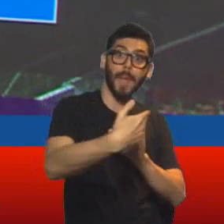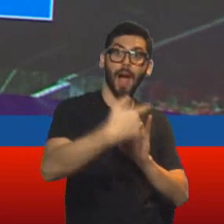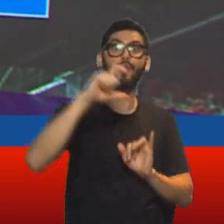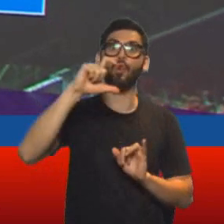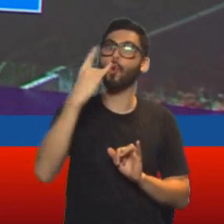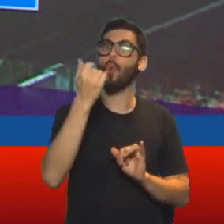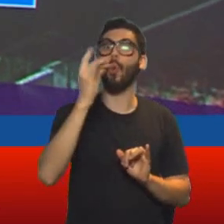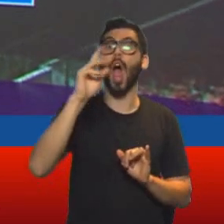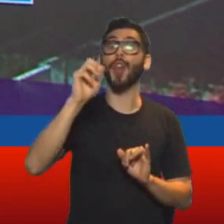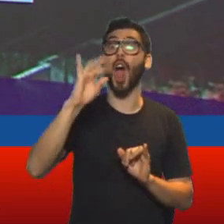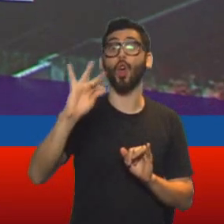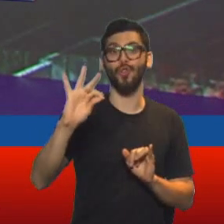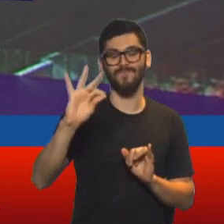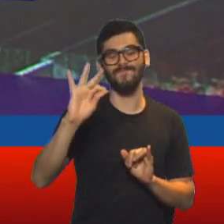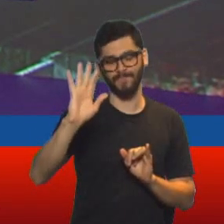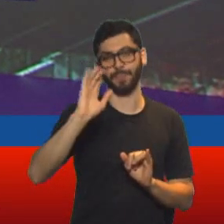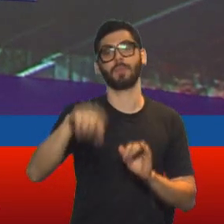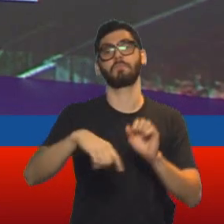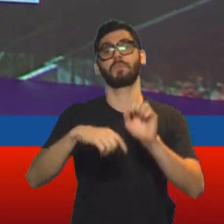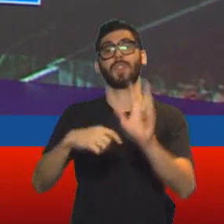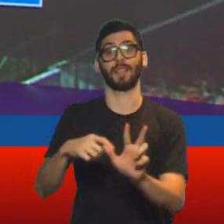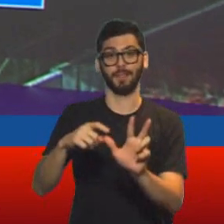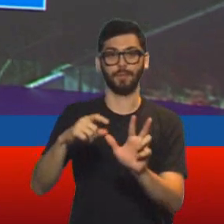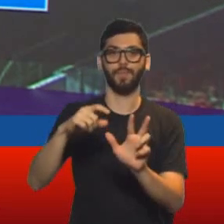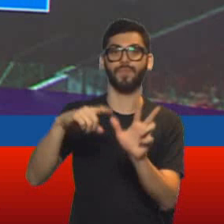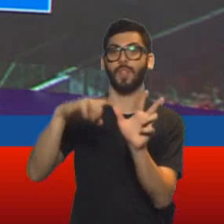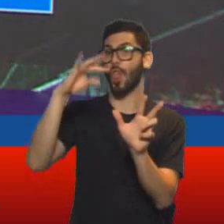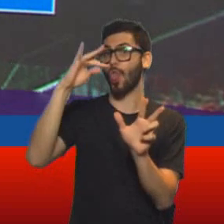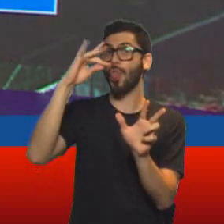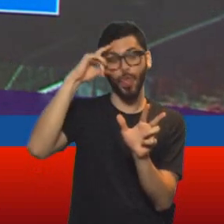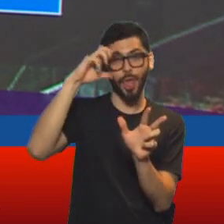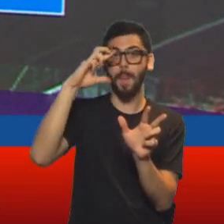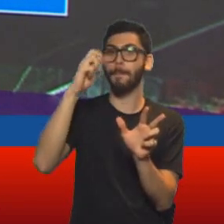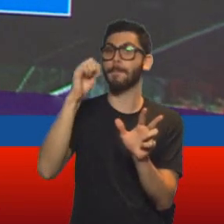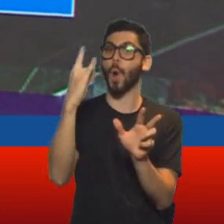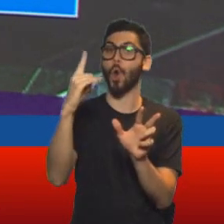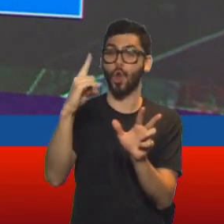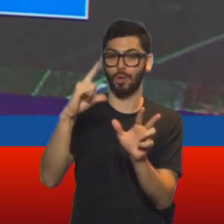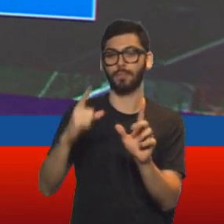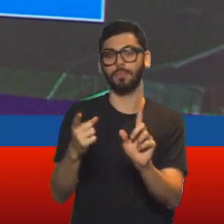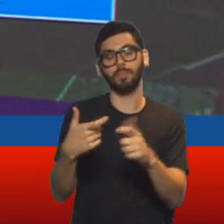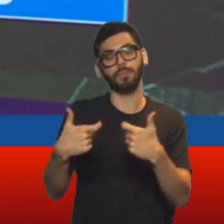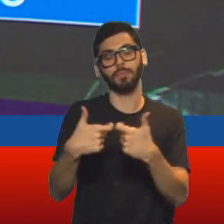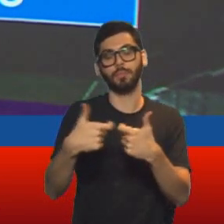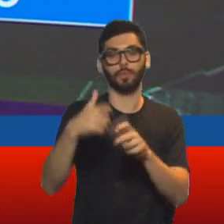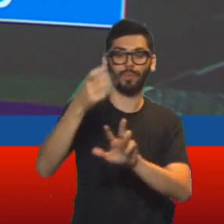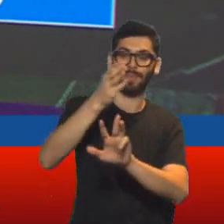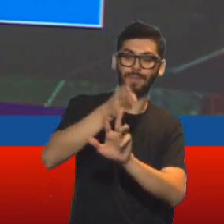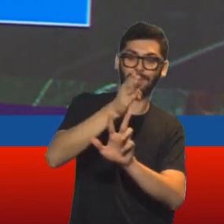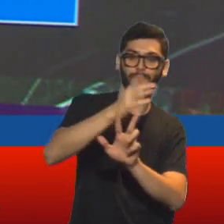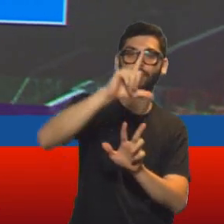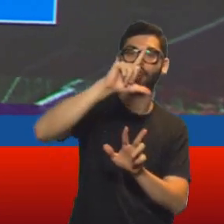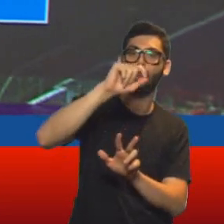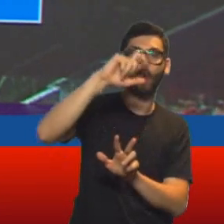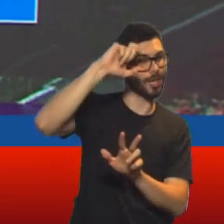¿no? Rodrigo De Paul, titular indiscutible, socio de los Chelsea, y en el medio va a